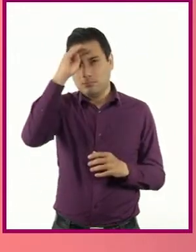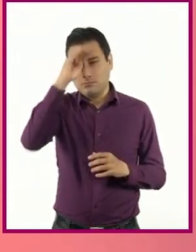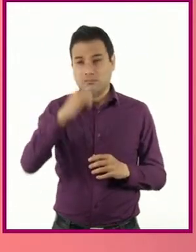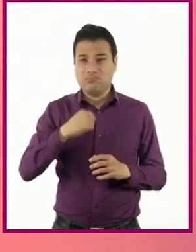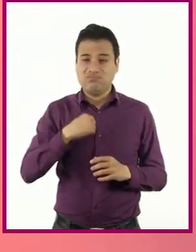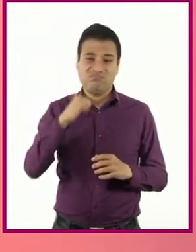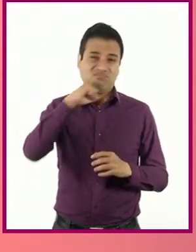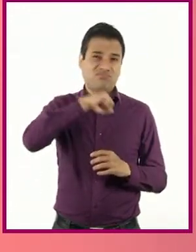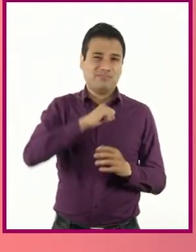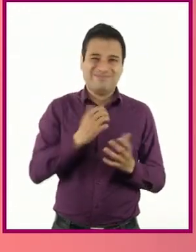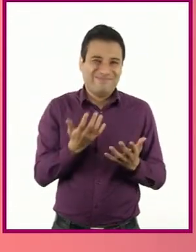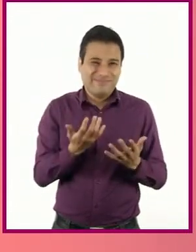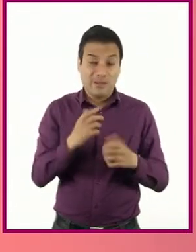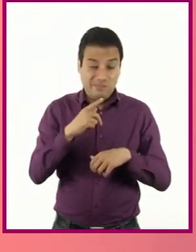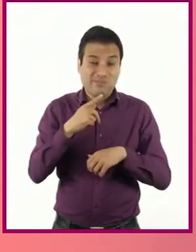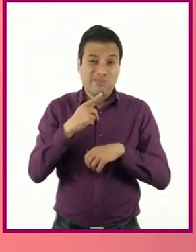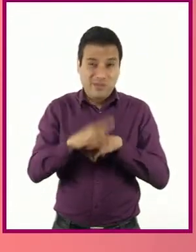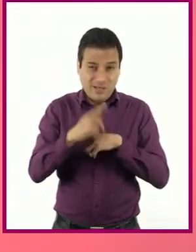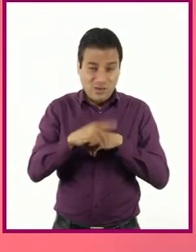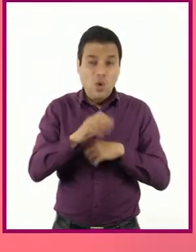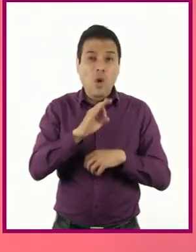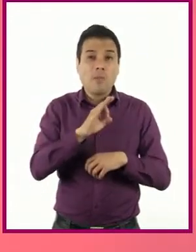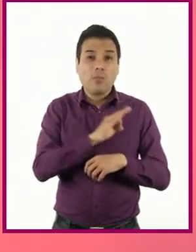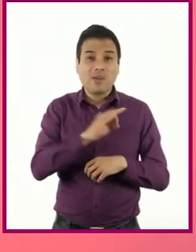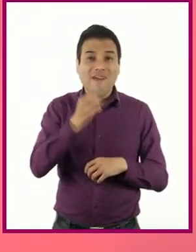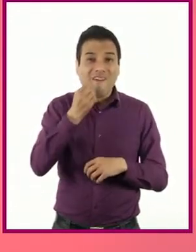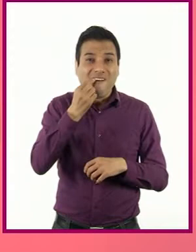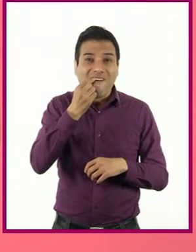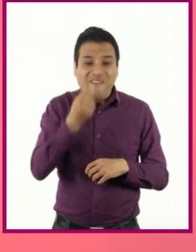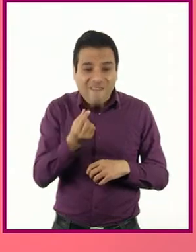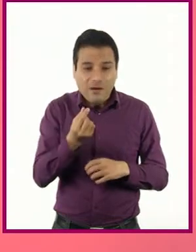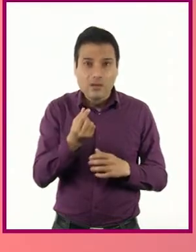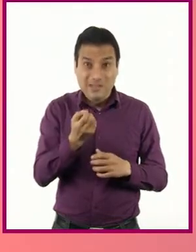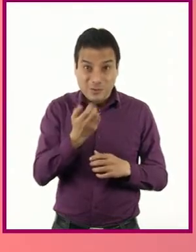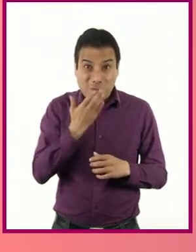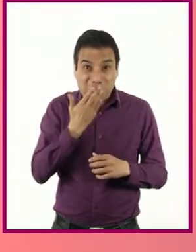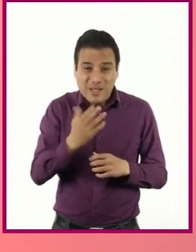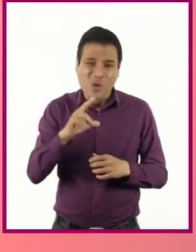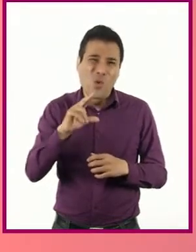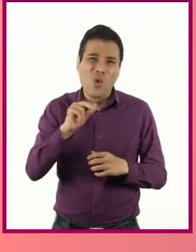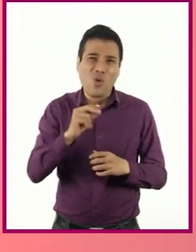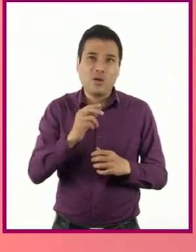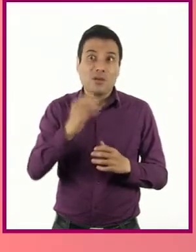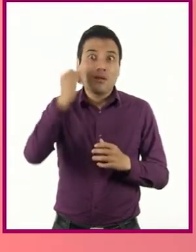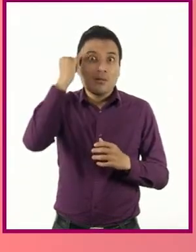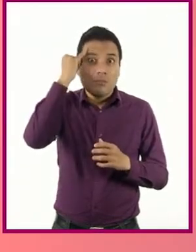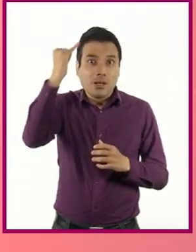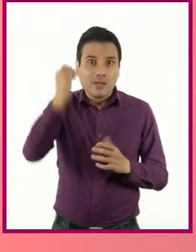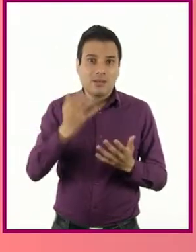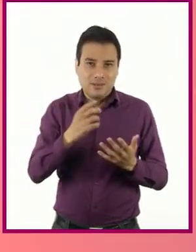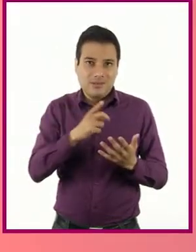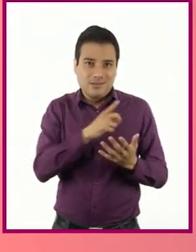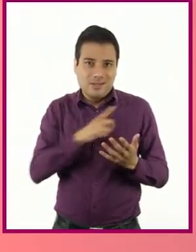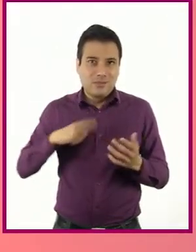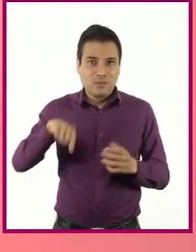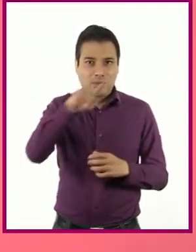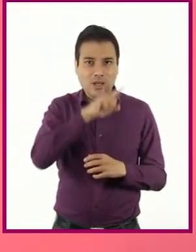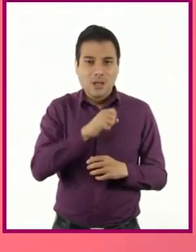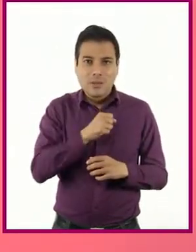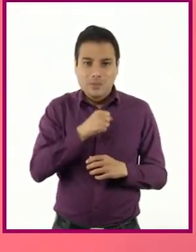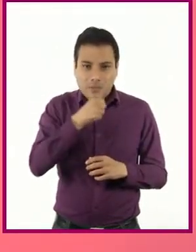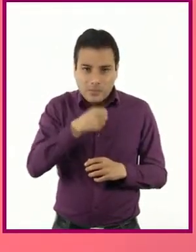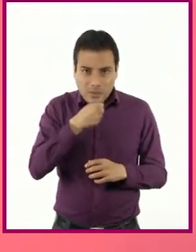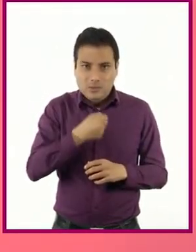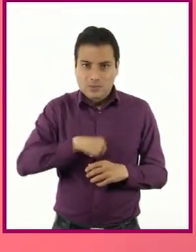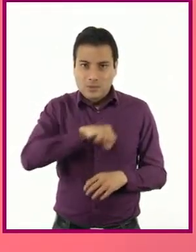pieza dental con el riesgo de perderla. Y eso no es nada agradable porque debemos pensar en una vejez con plenitud. Claro, en términos de